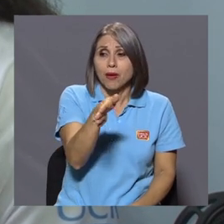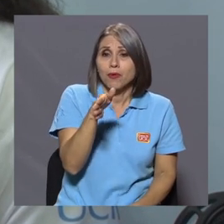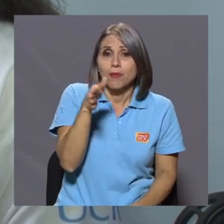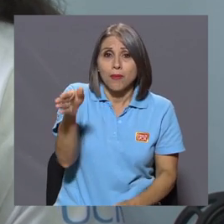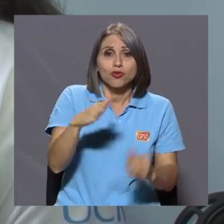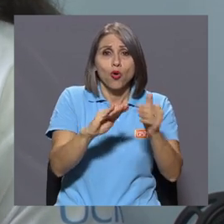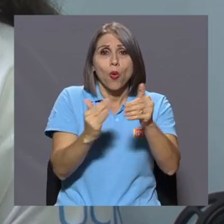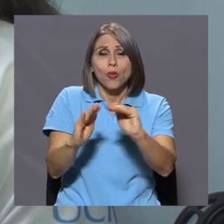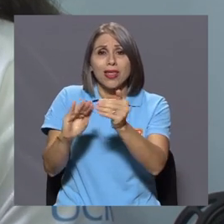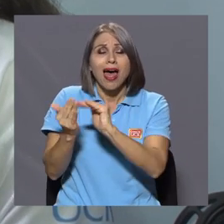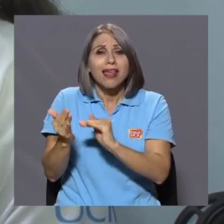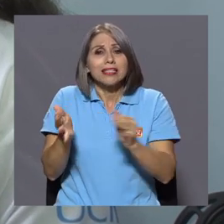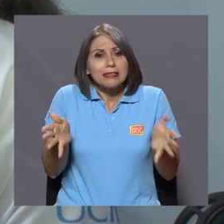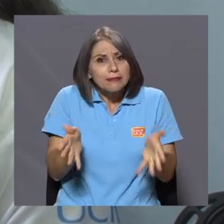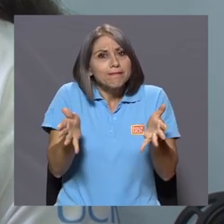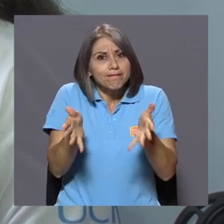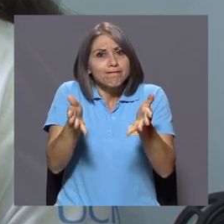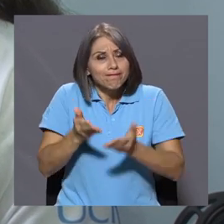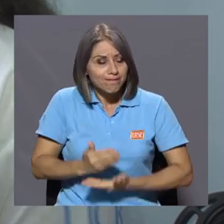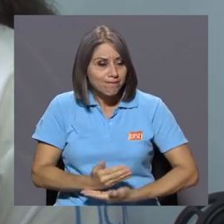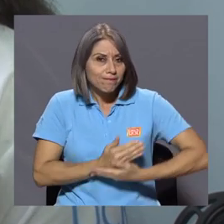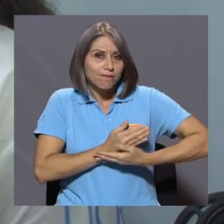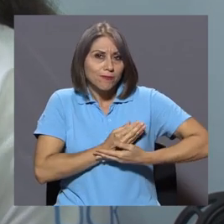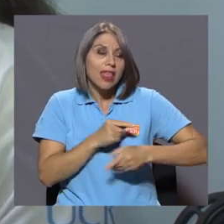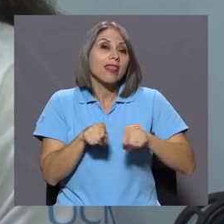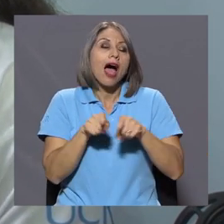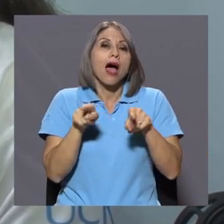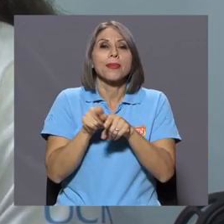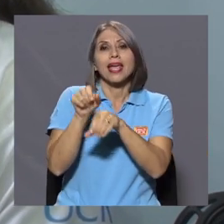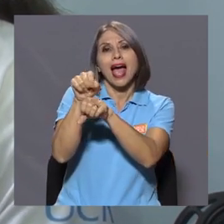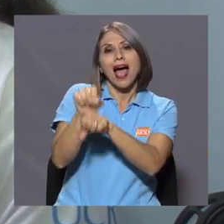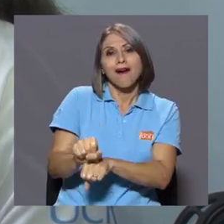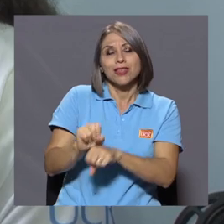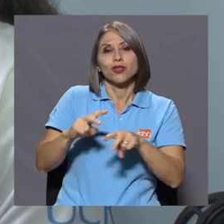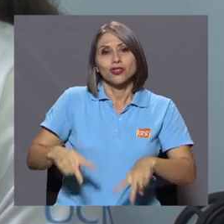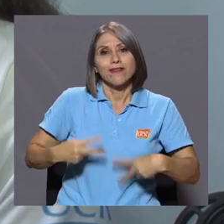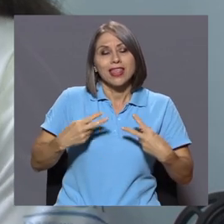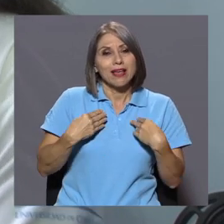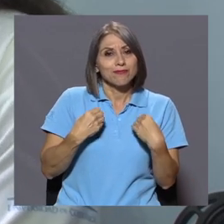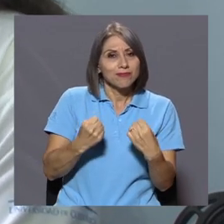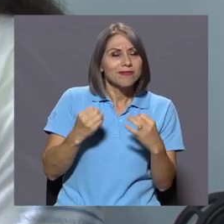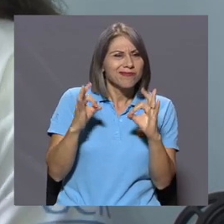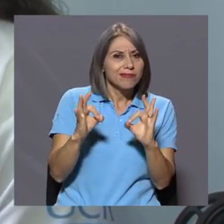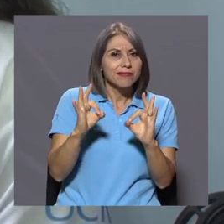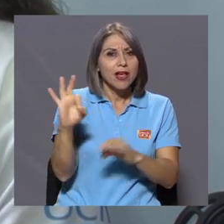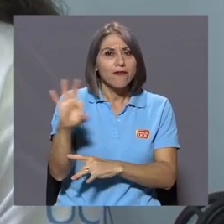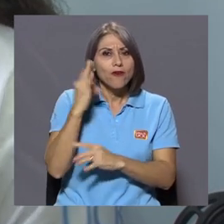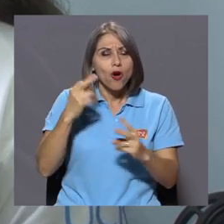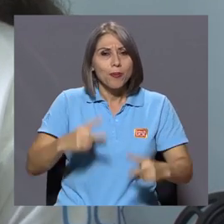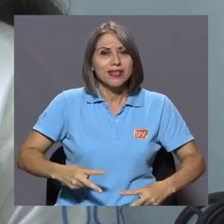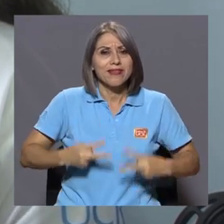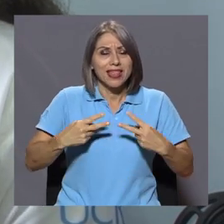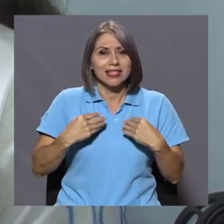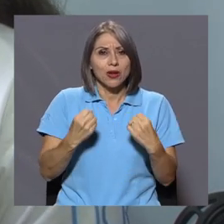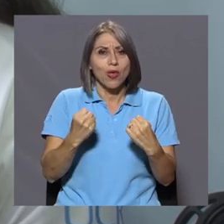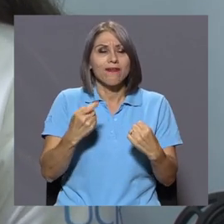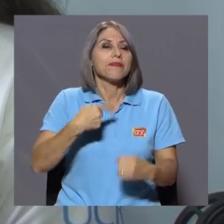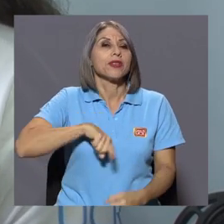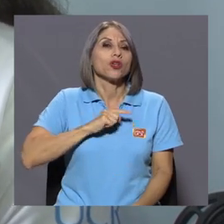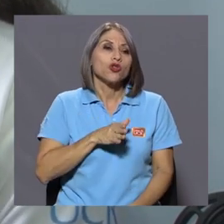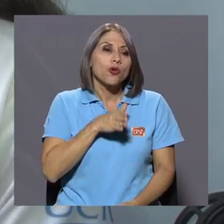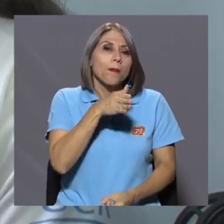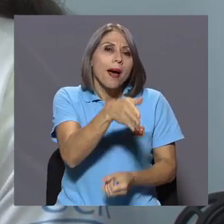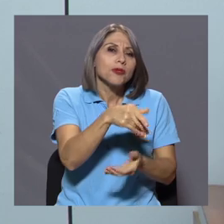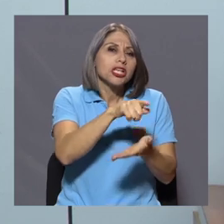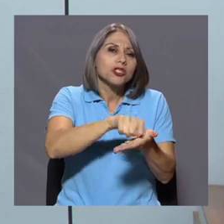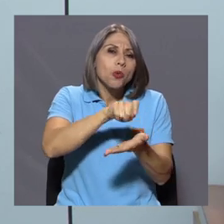lactancia materna, hábitos y hábitos saludables de vida, ¿verdad? Y estilos de vida saludables. Vamos a lo que son